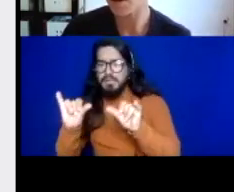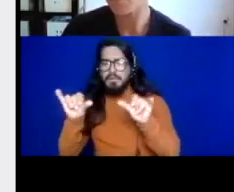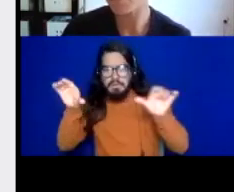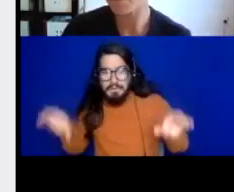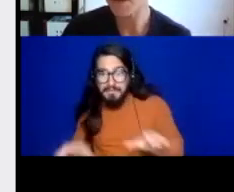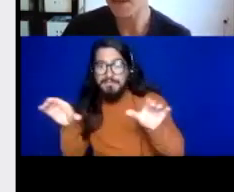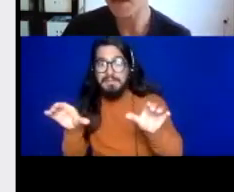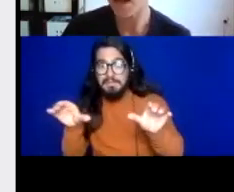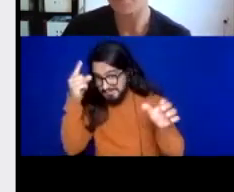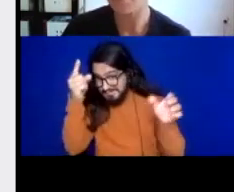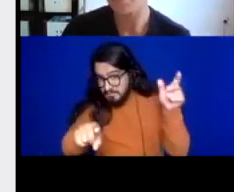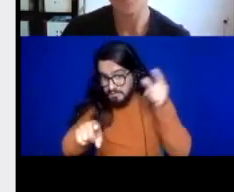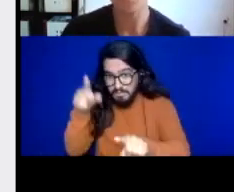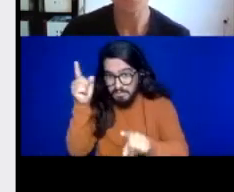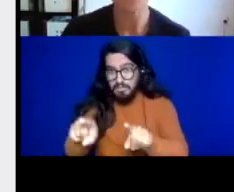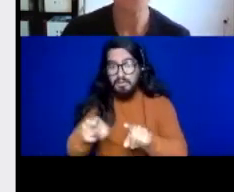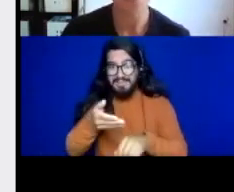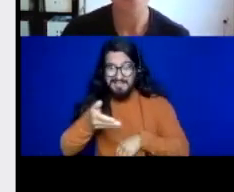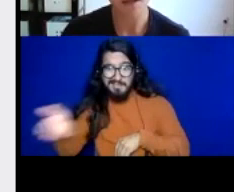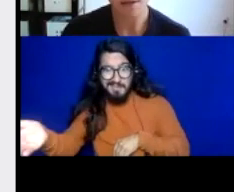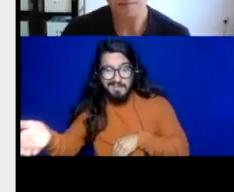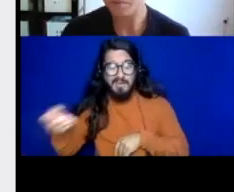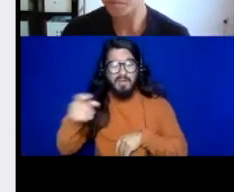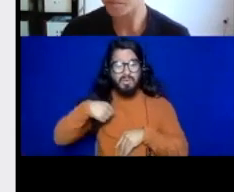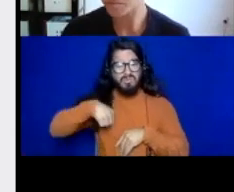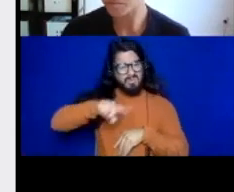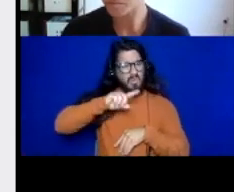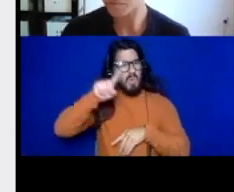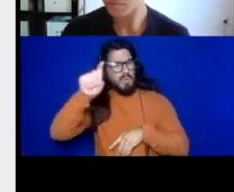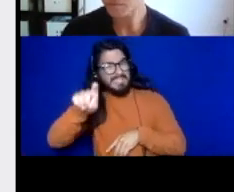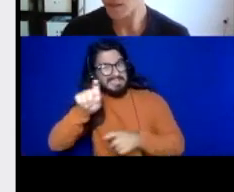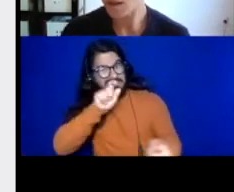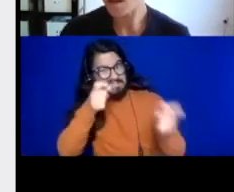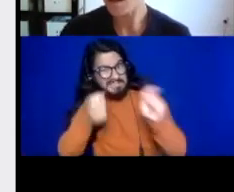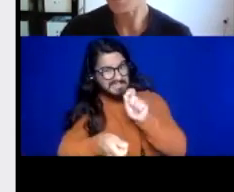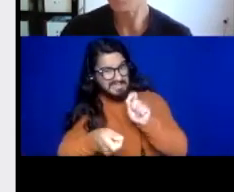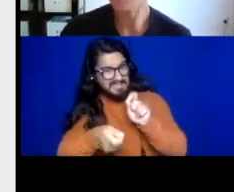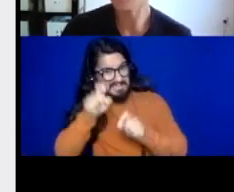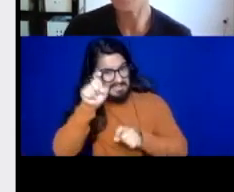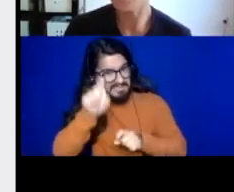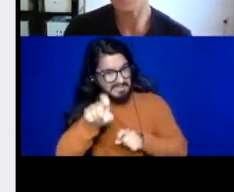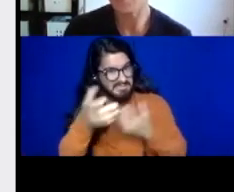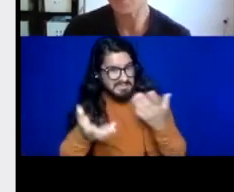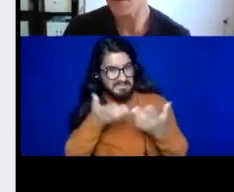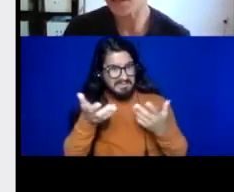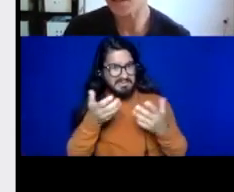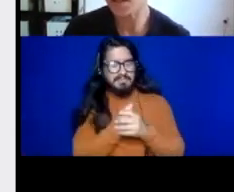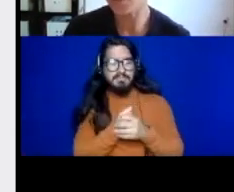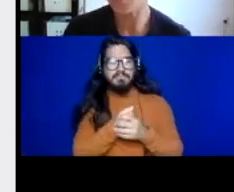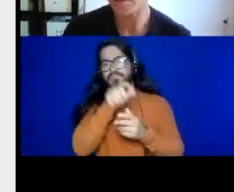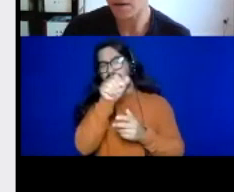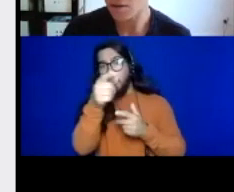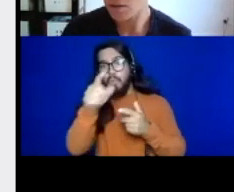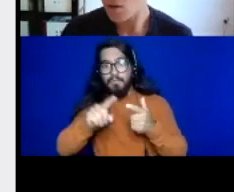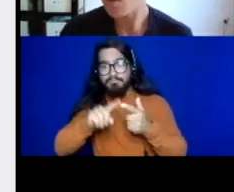aún está practicando estas cosas que acordamos o tenemos que cambiar cualquier cosa. Y